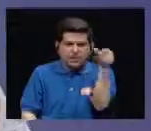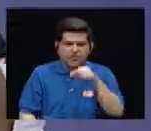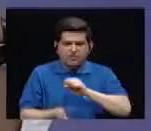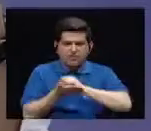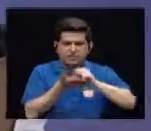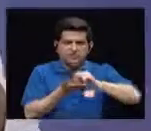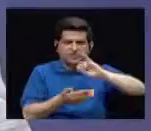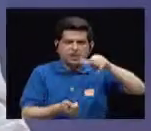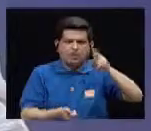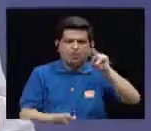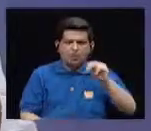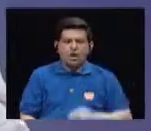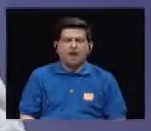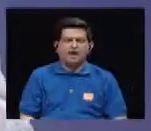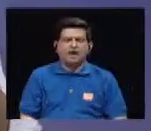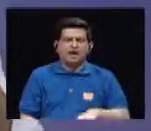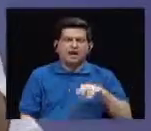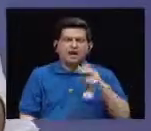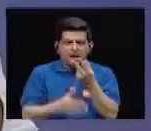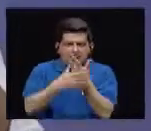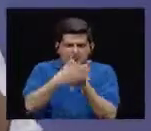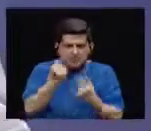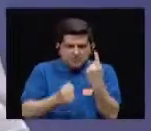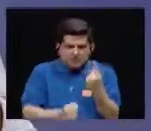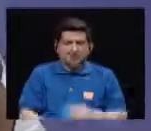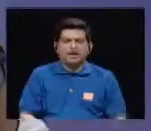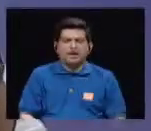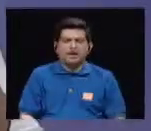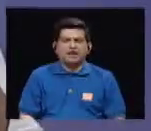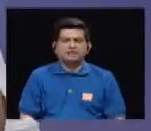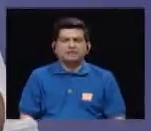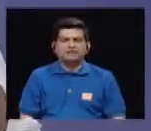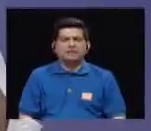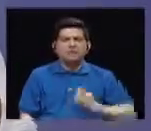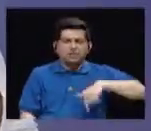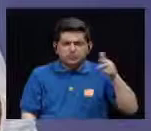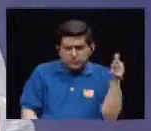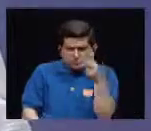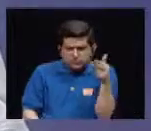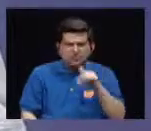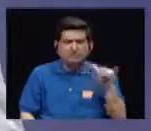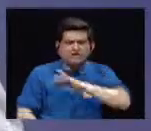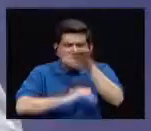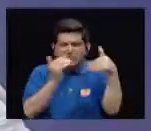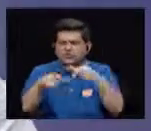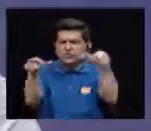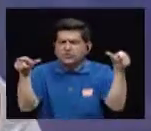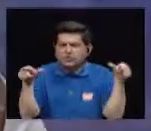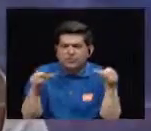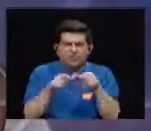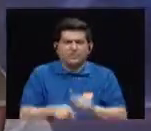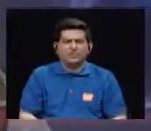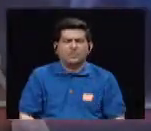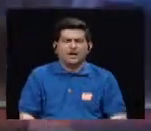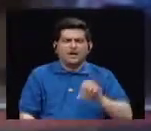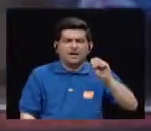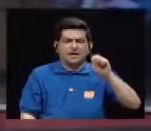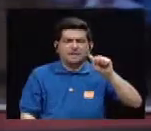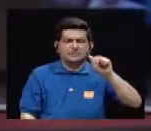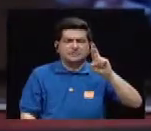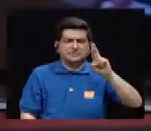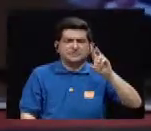San Juan. Claro. Entonces fuimos grabando en la Trinidad, bueno, el punto Hip. Grabamos en todos los lugares, en